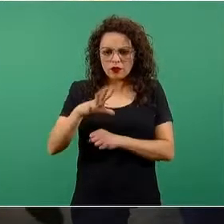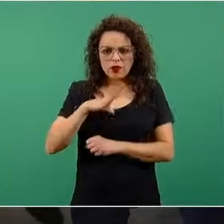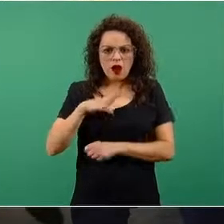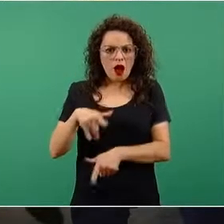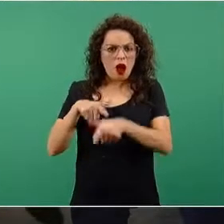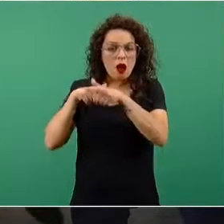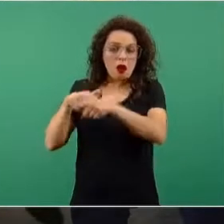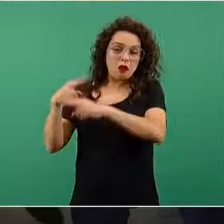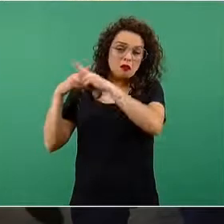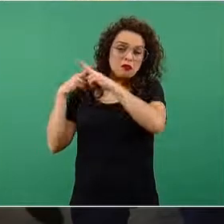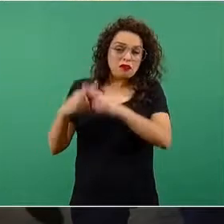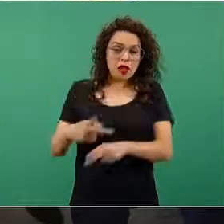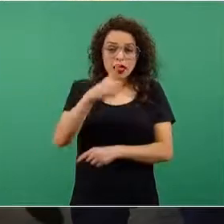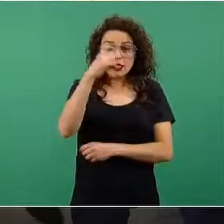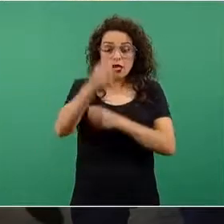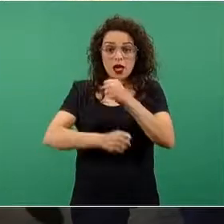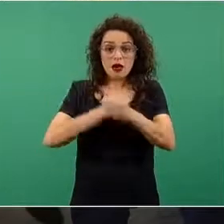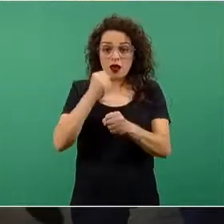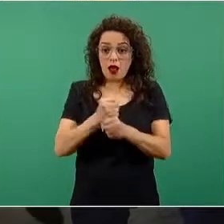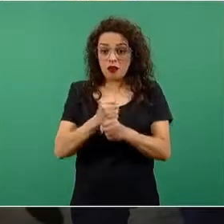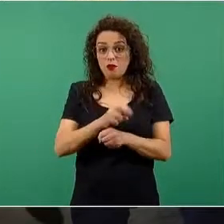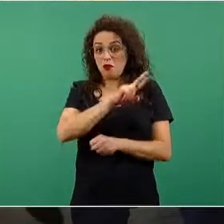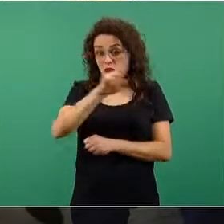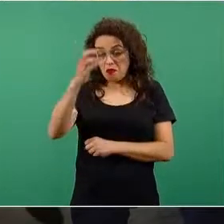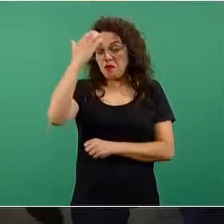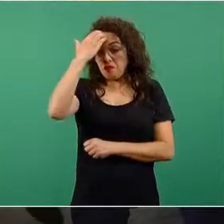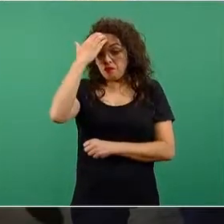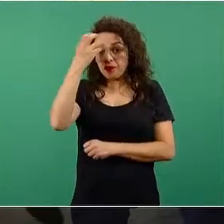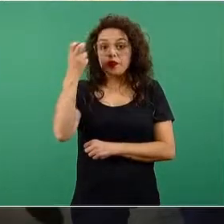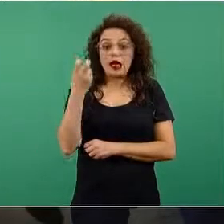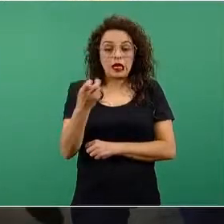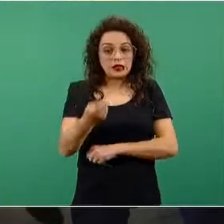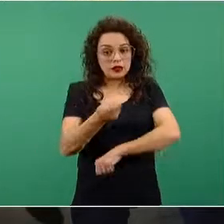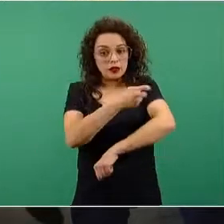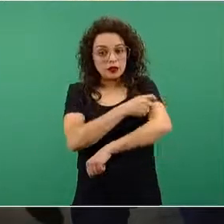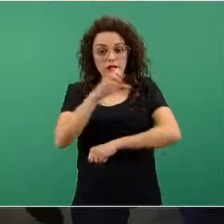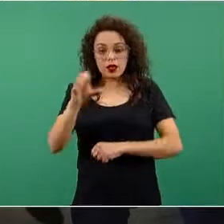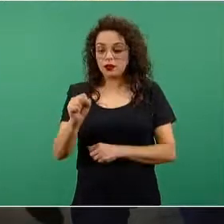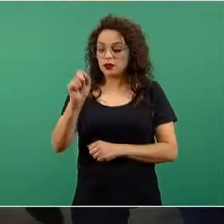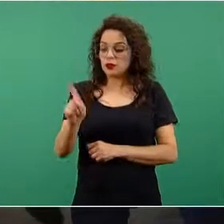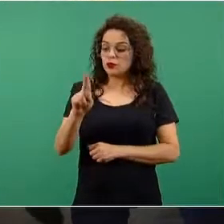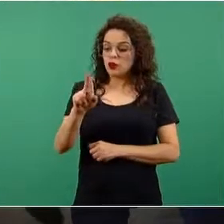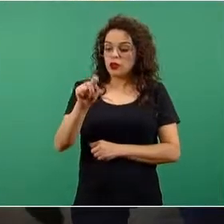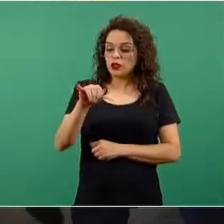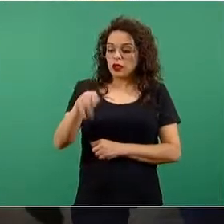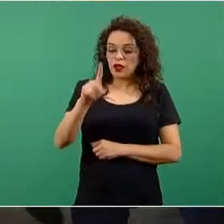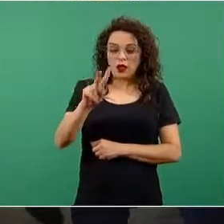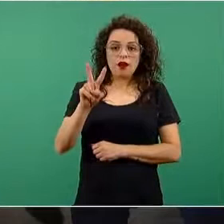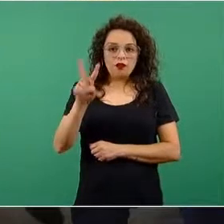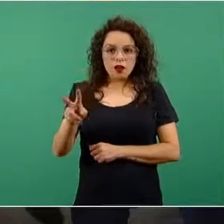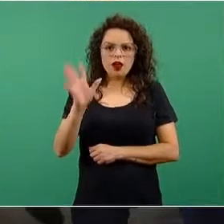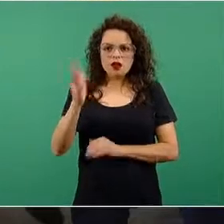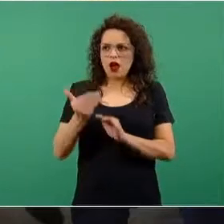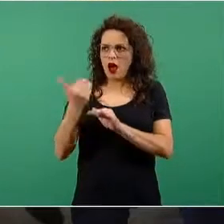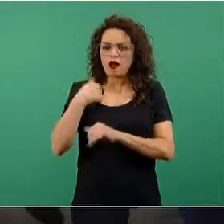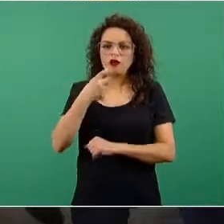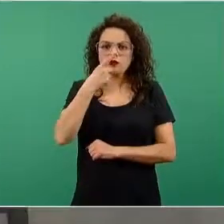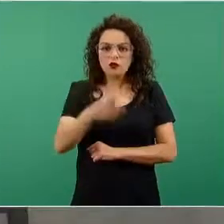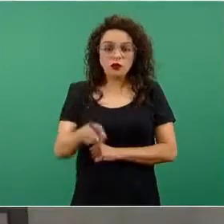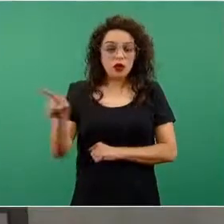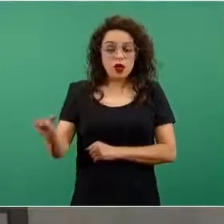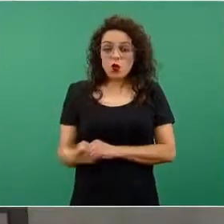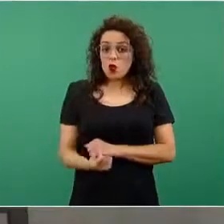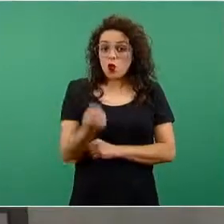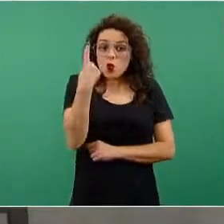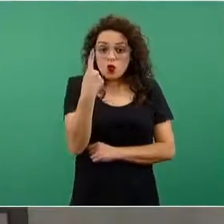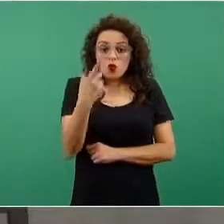años de existencia, muy conocido, y esta vacuna Sputnik V, como hemos comentado en varias ocasiones, es la única de